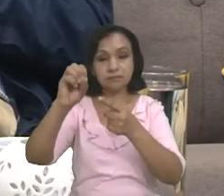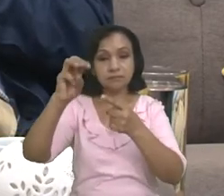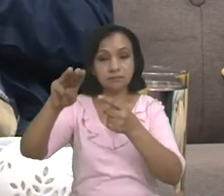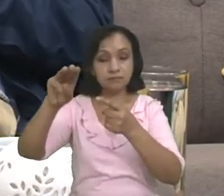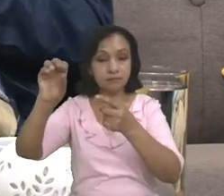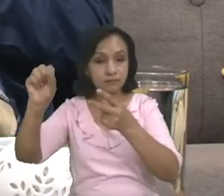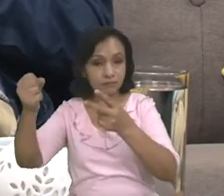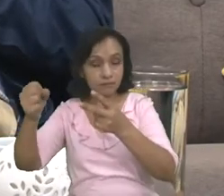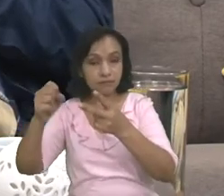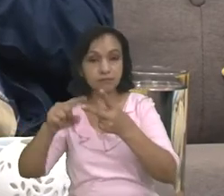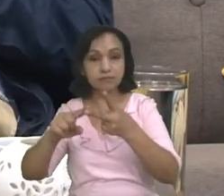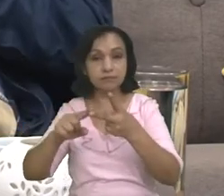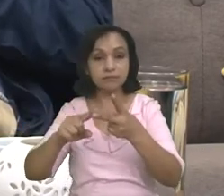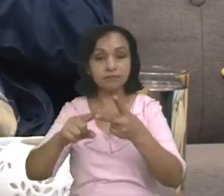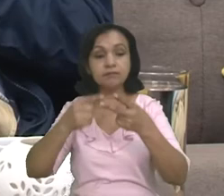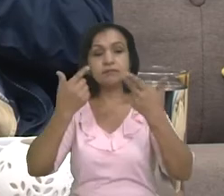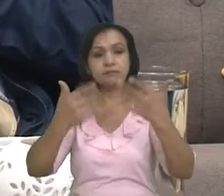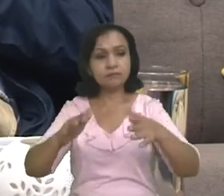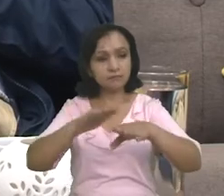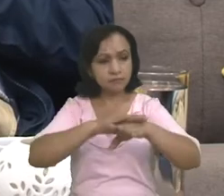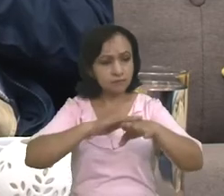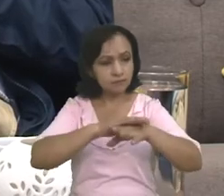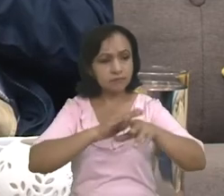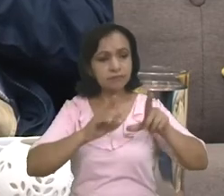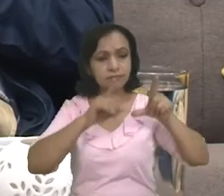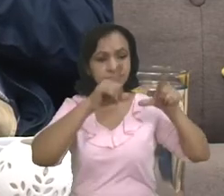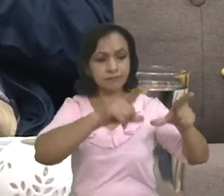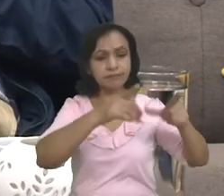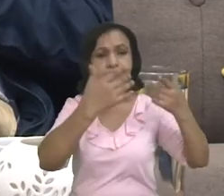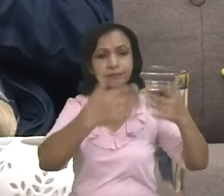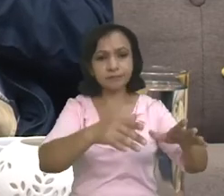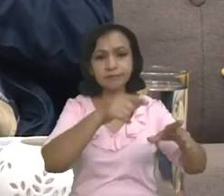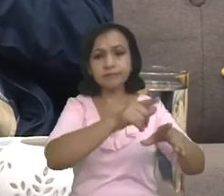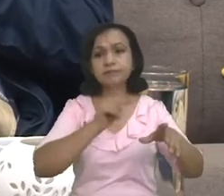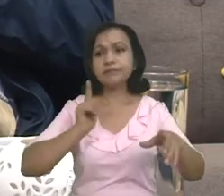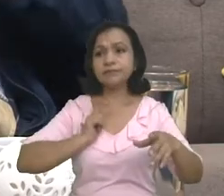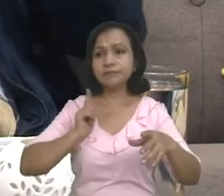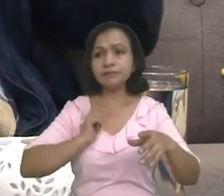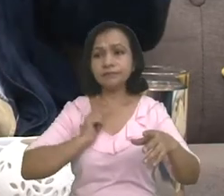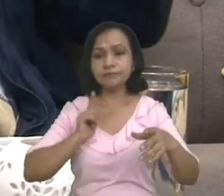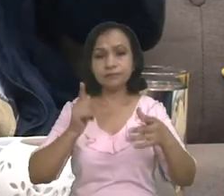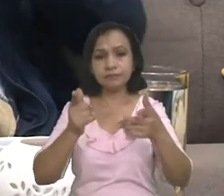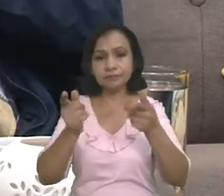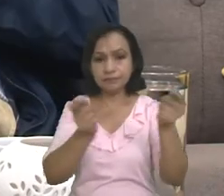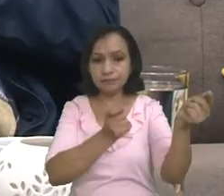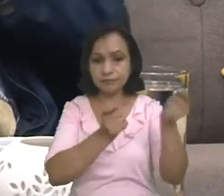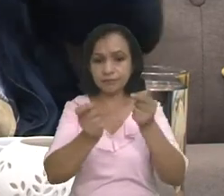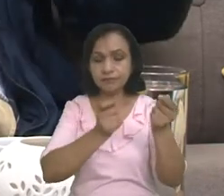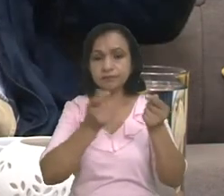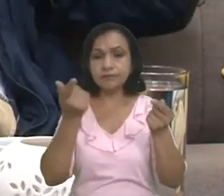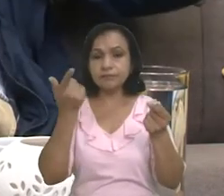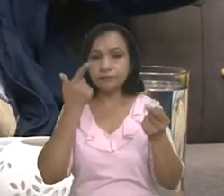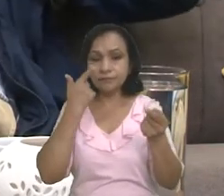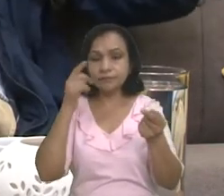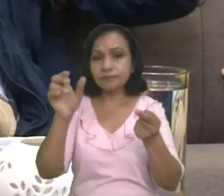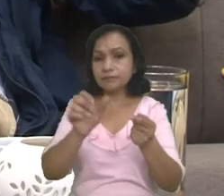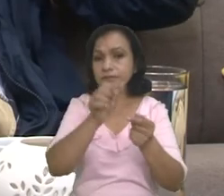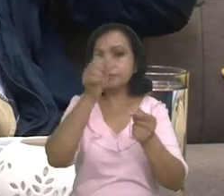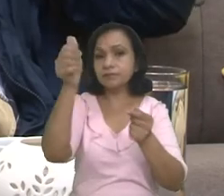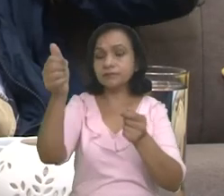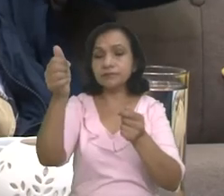y está certificado y además de eso tiene se hacen controles de calidad de otros hospitales